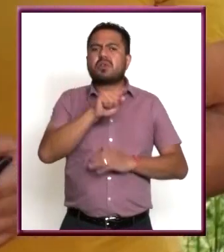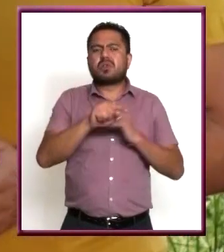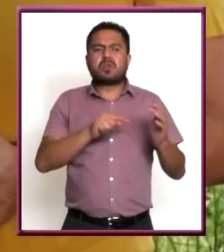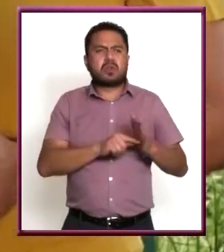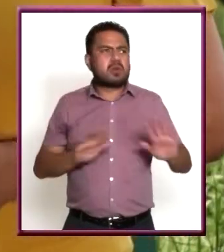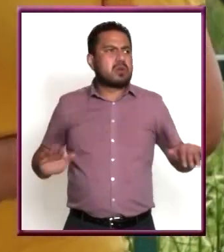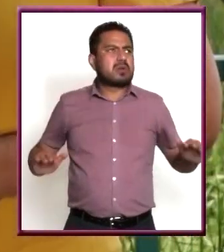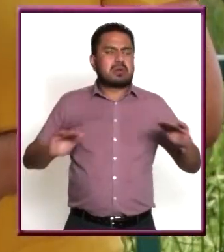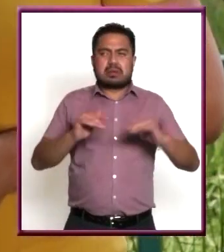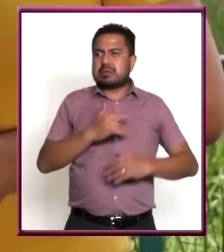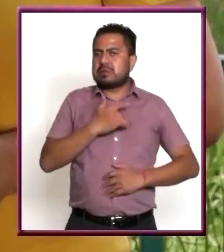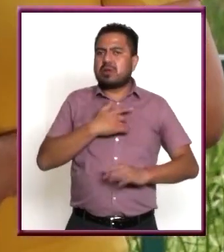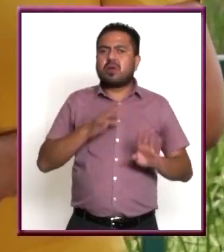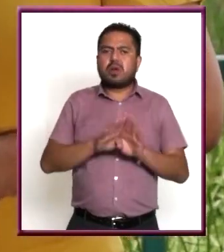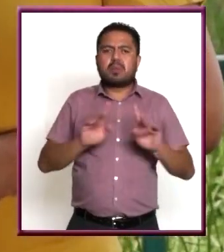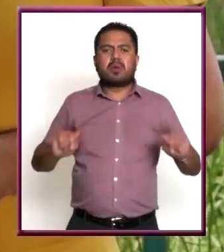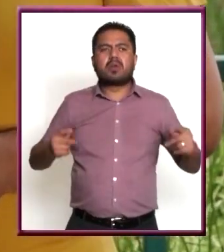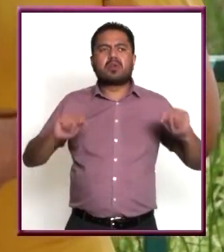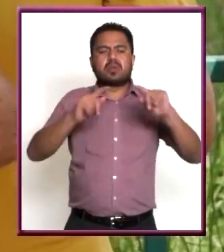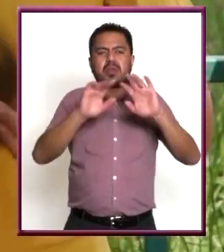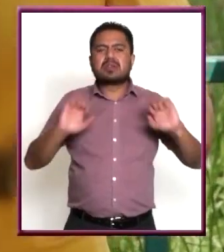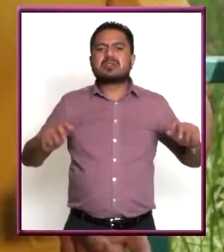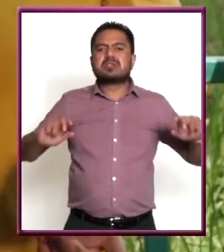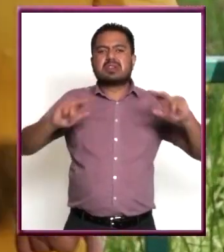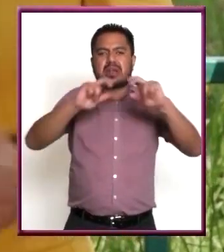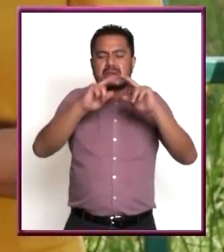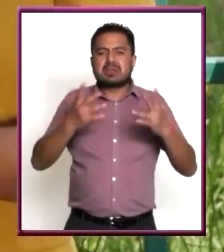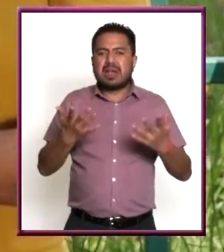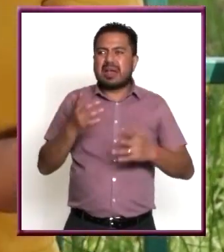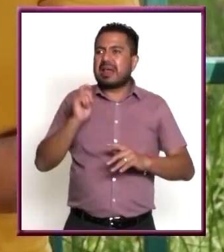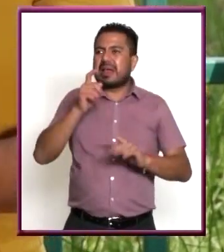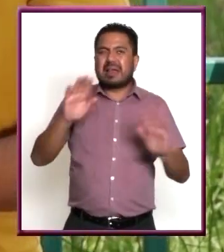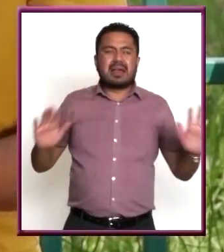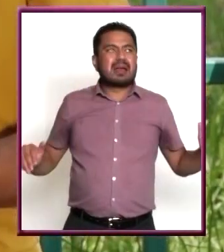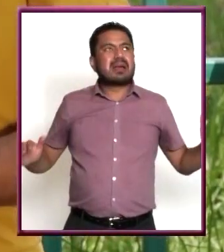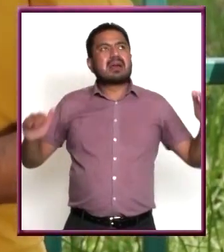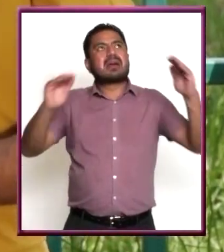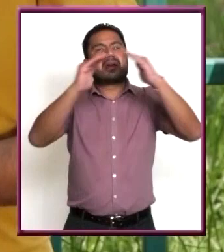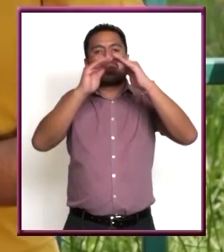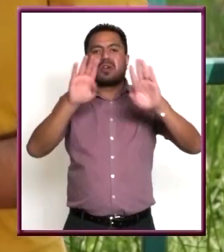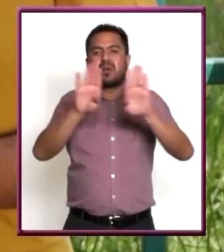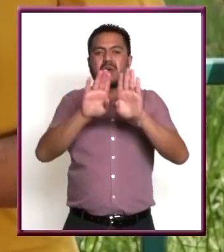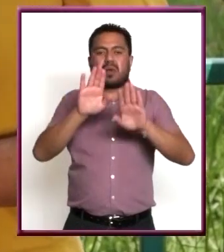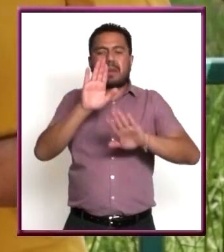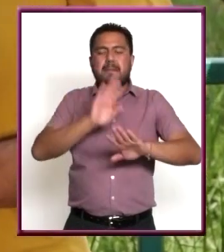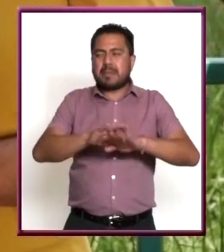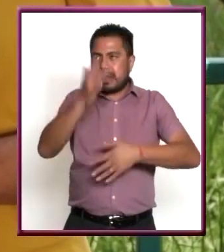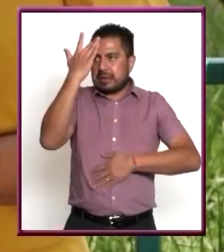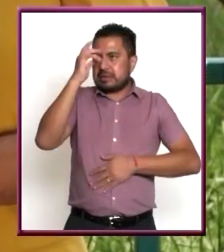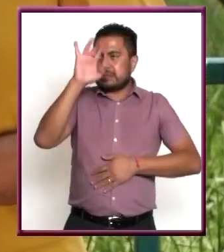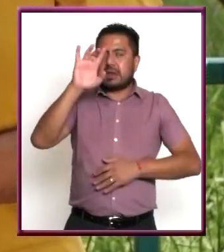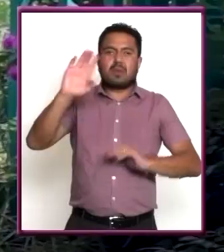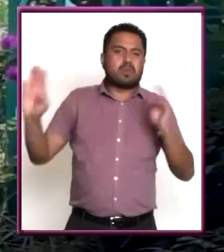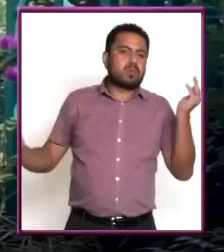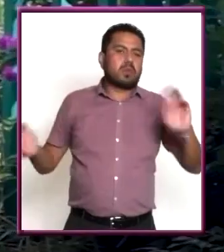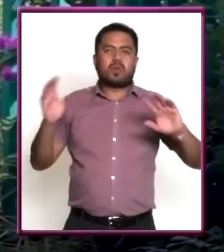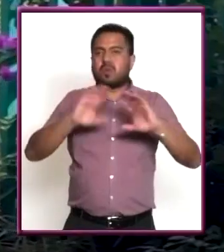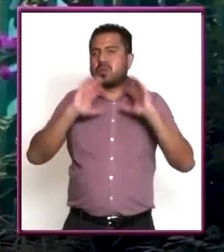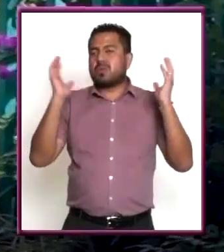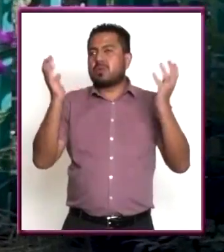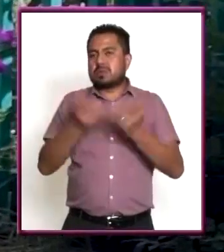fotografiado sería un sitio arqueológico, como Teotihuacán o Chichén Itzá. Ya ves que la pirámide está considerada como una de las maravillas del